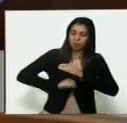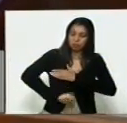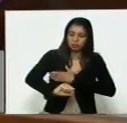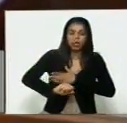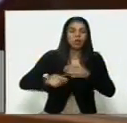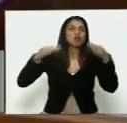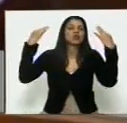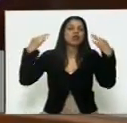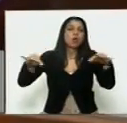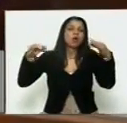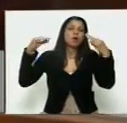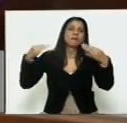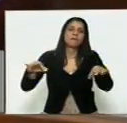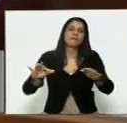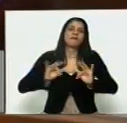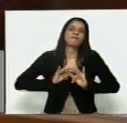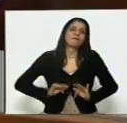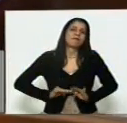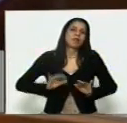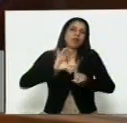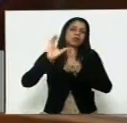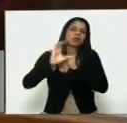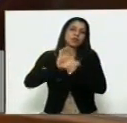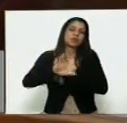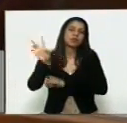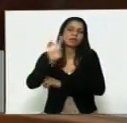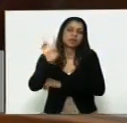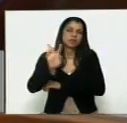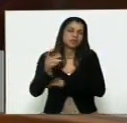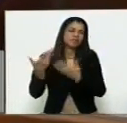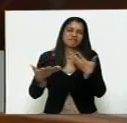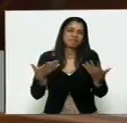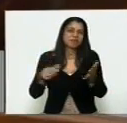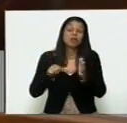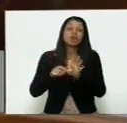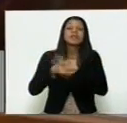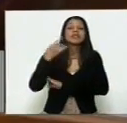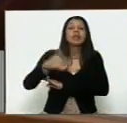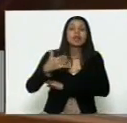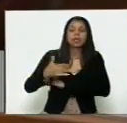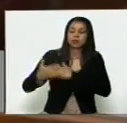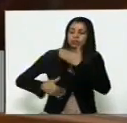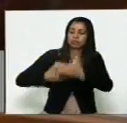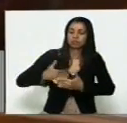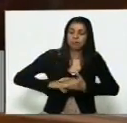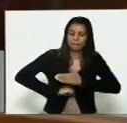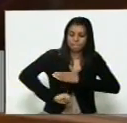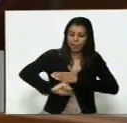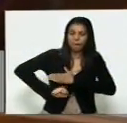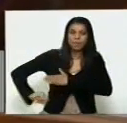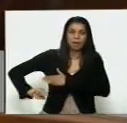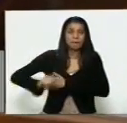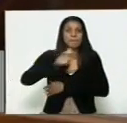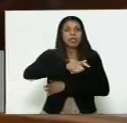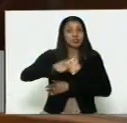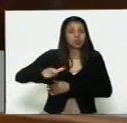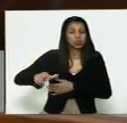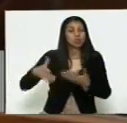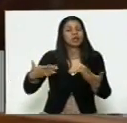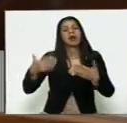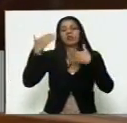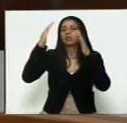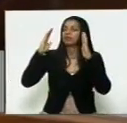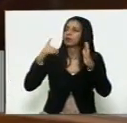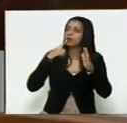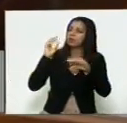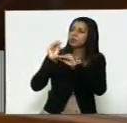naturales, fisiológicos, sociales y culturales que forman parte de los derechos reproductivos de las personas y que gozan de la asistencia